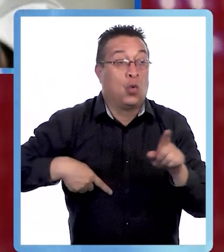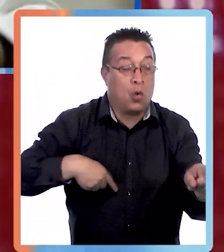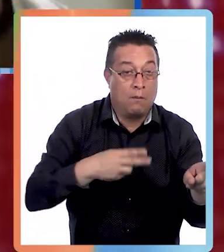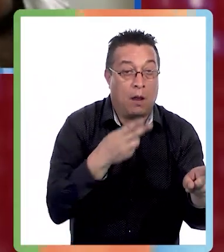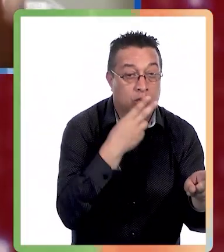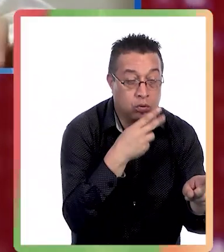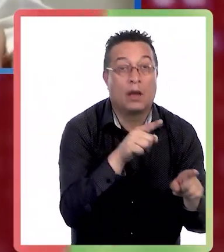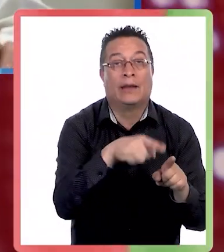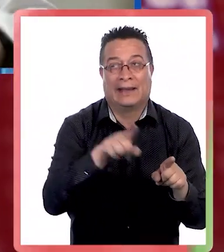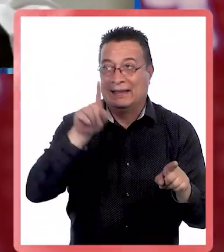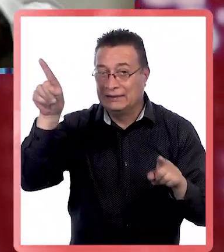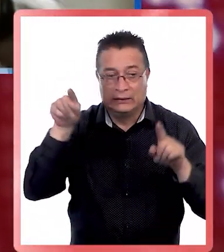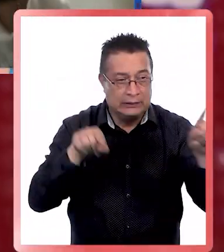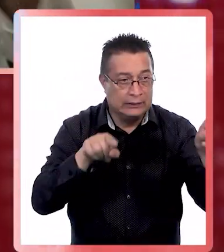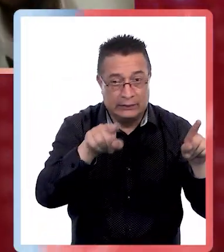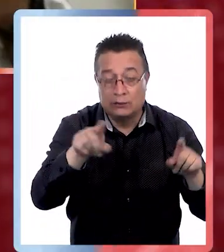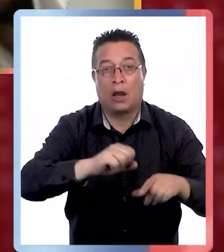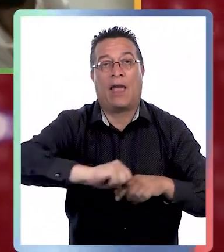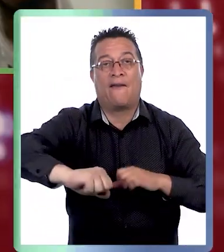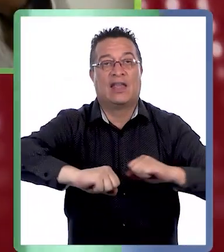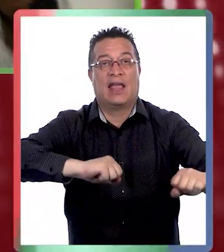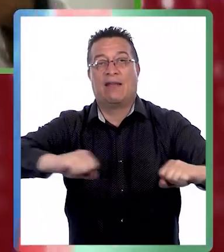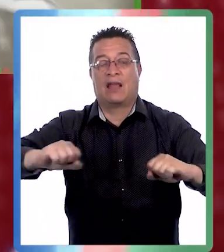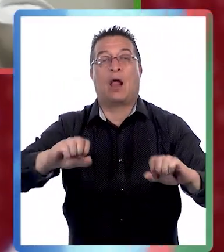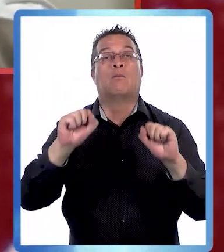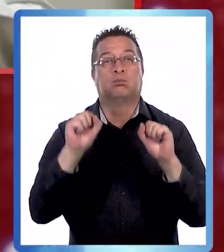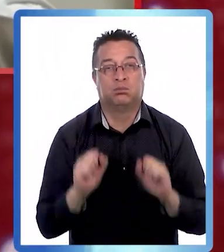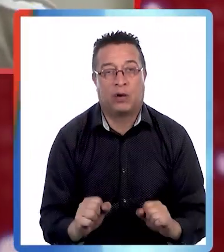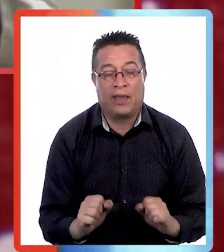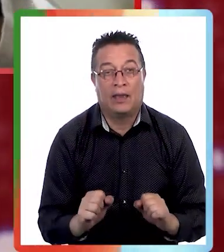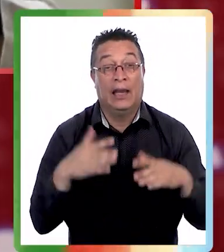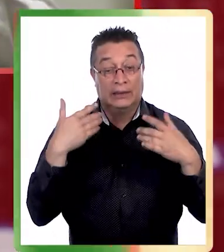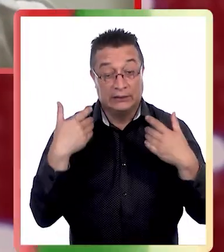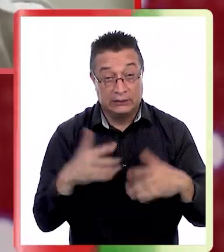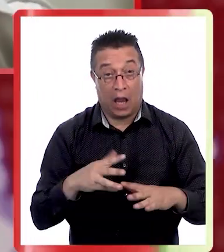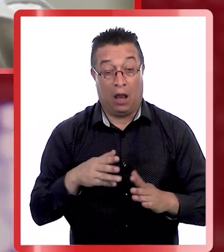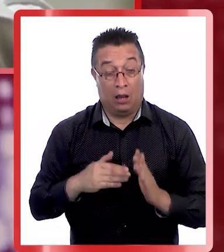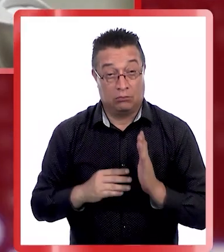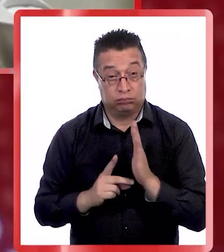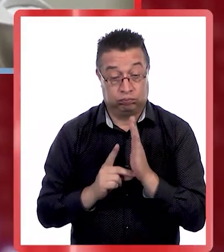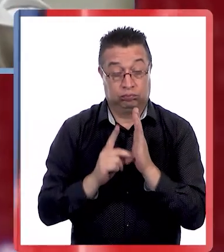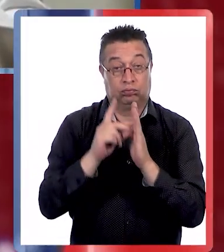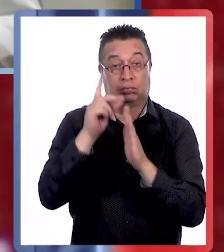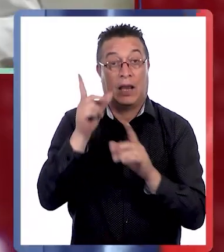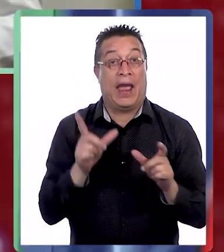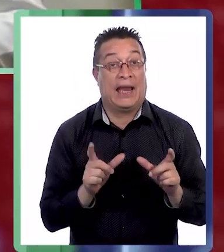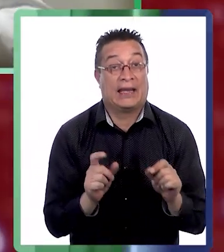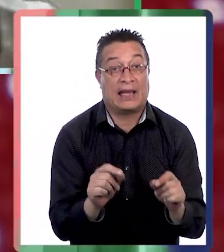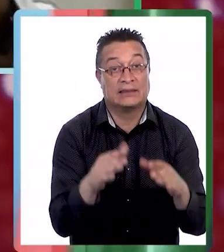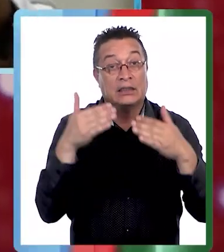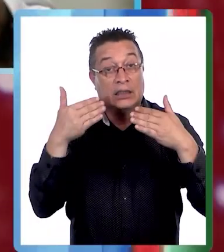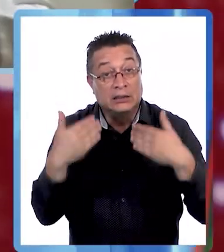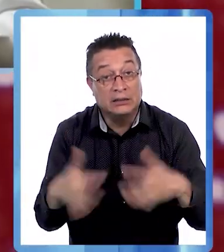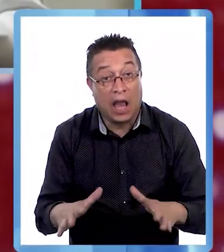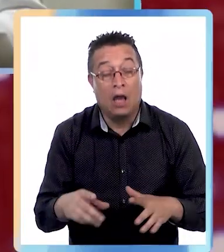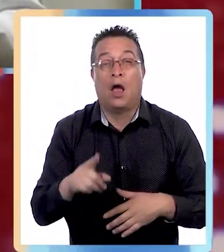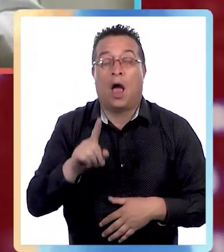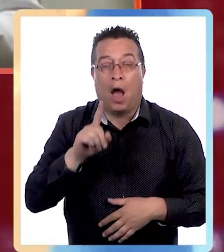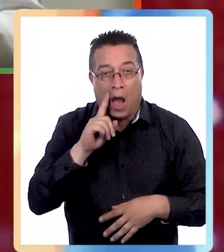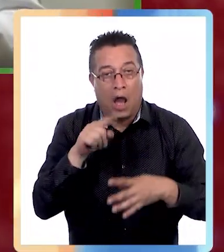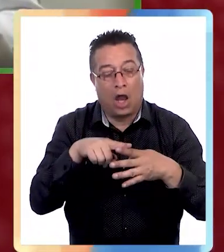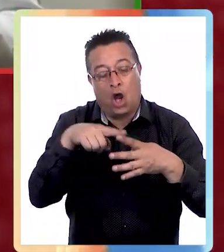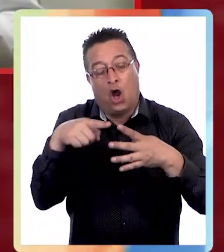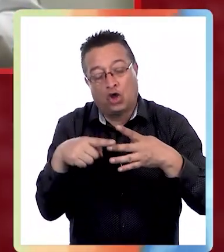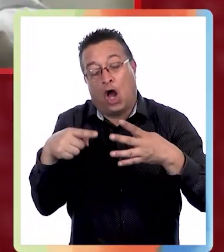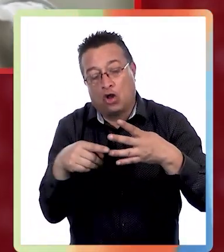eso los podemos evitar. Ya cuando se está desarrollando el cáncer o tenemos etapas precancerosas, tenemos algunas